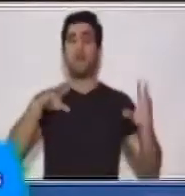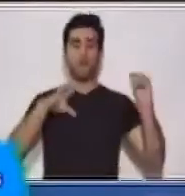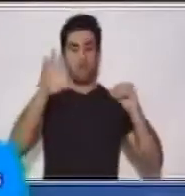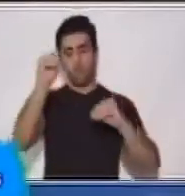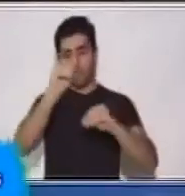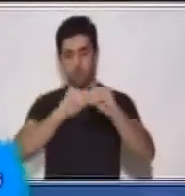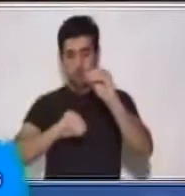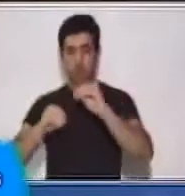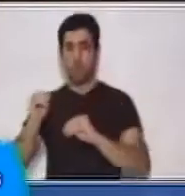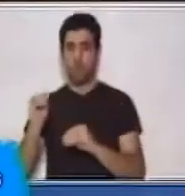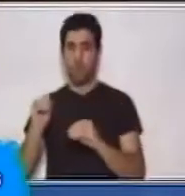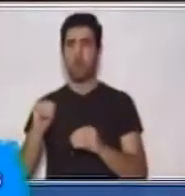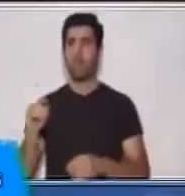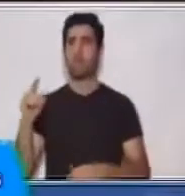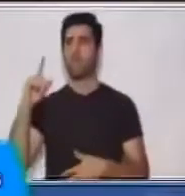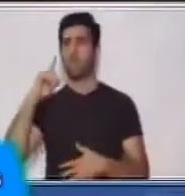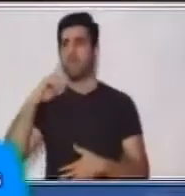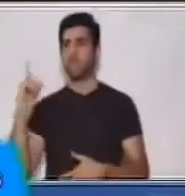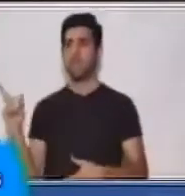seno